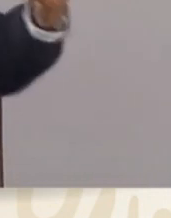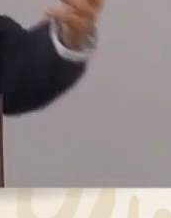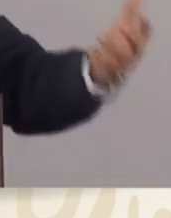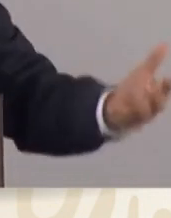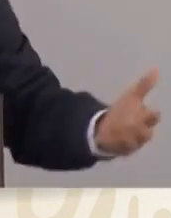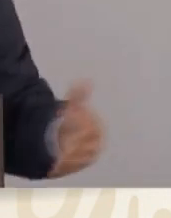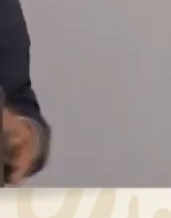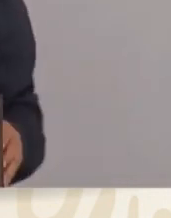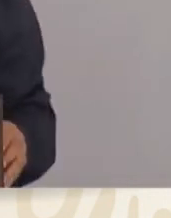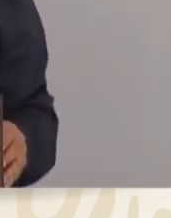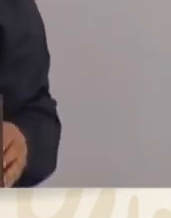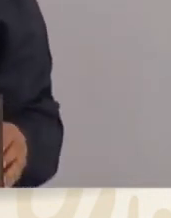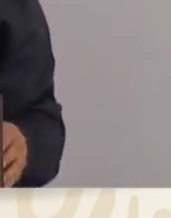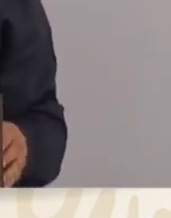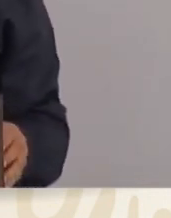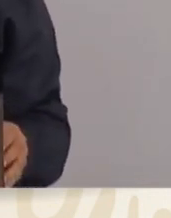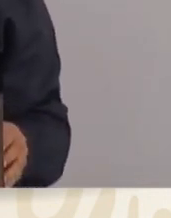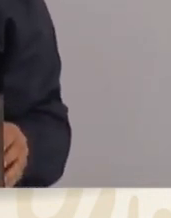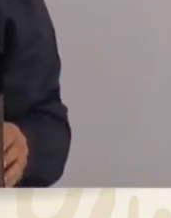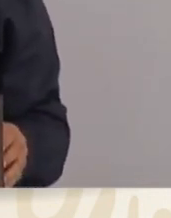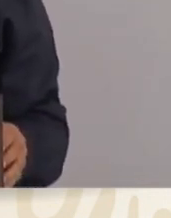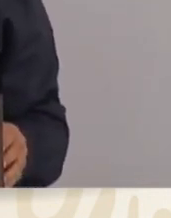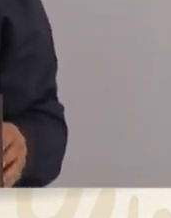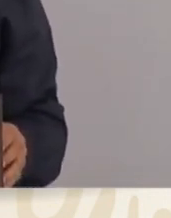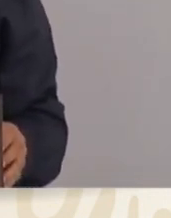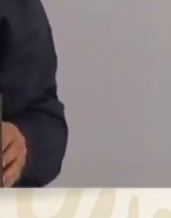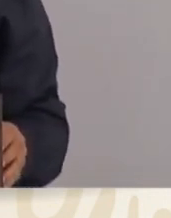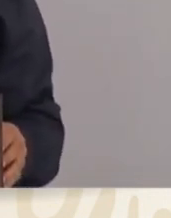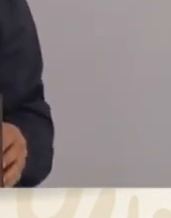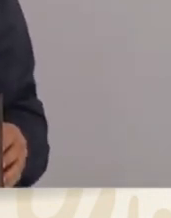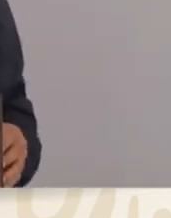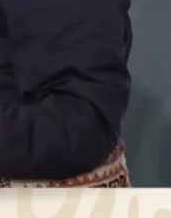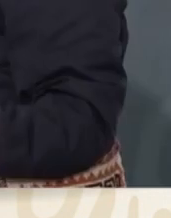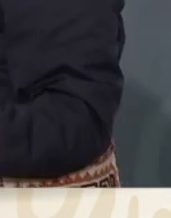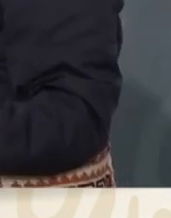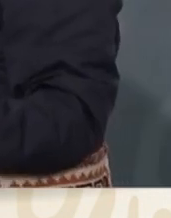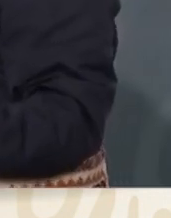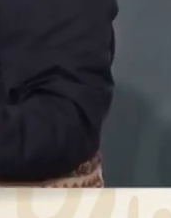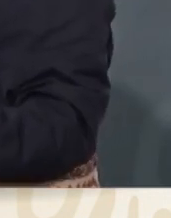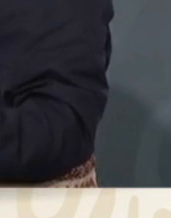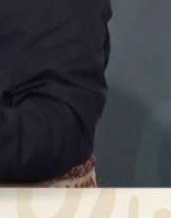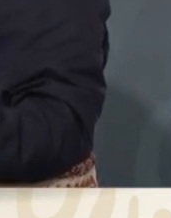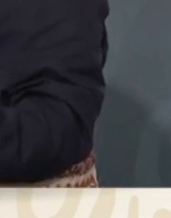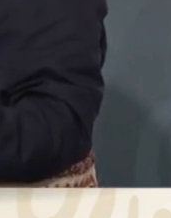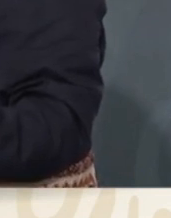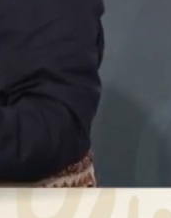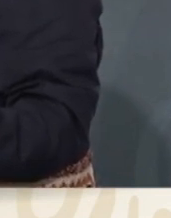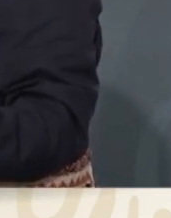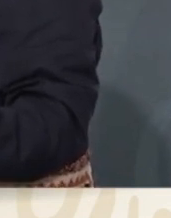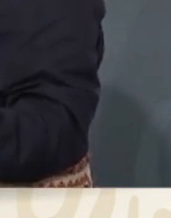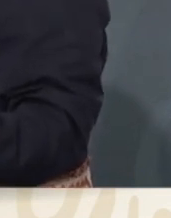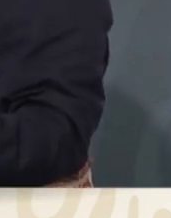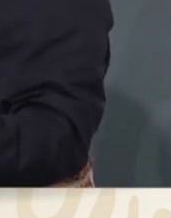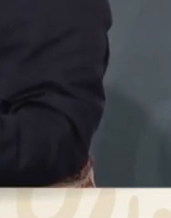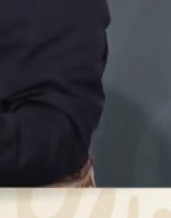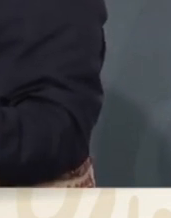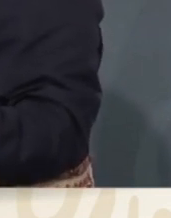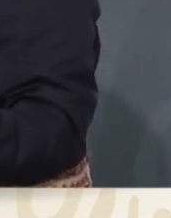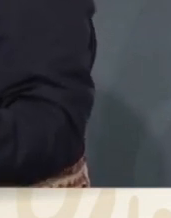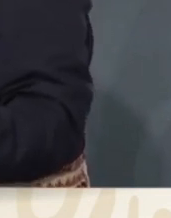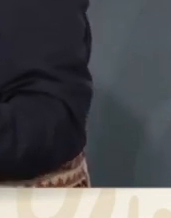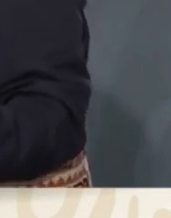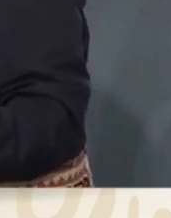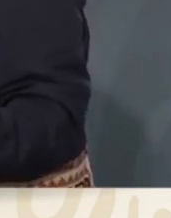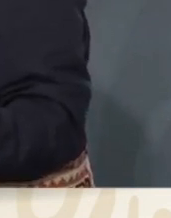dar atención médica al pueblo, que nos ayuden como si fuese un sabático, pero de